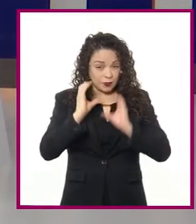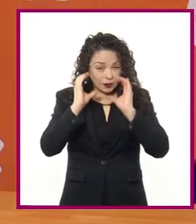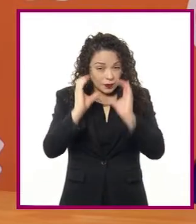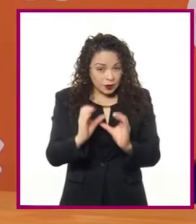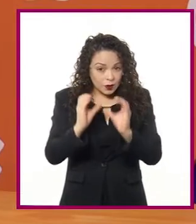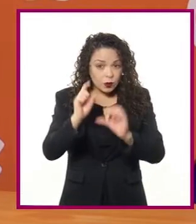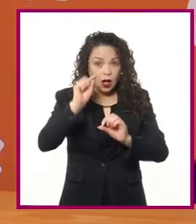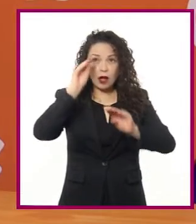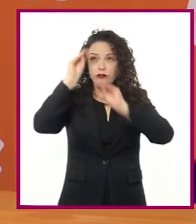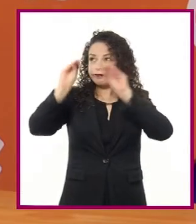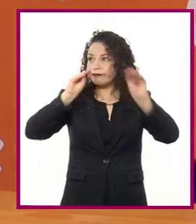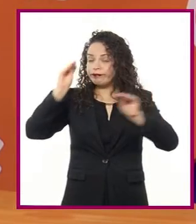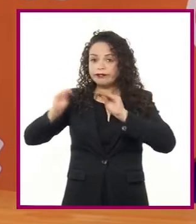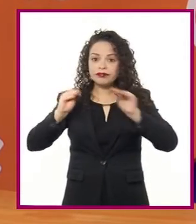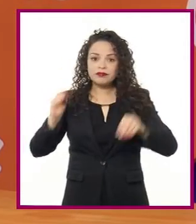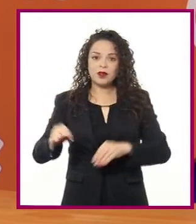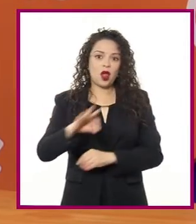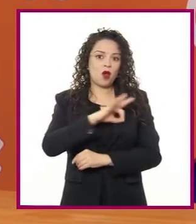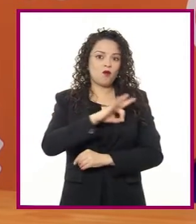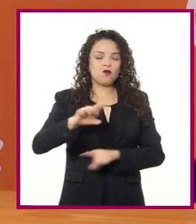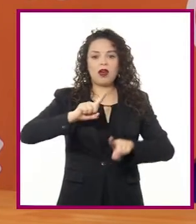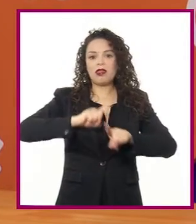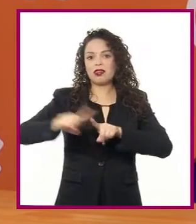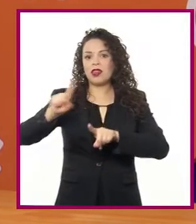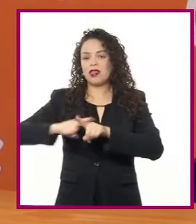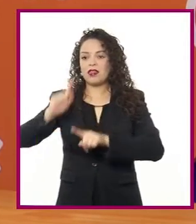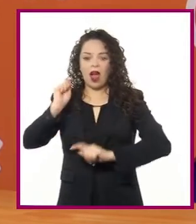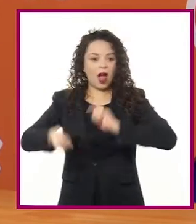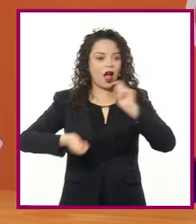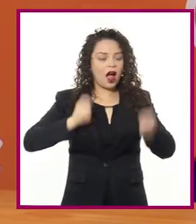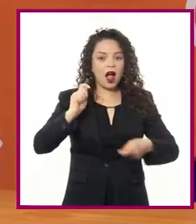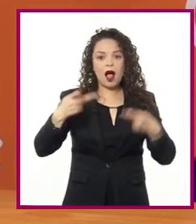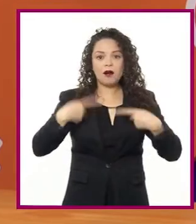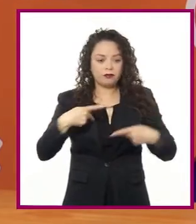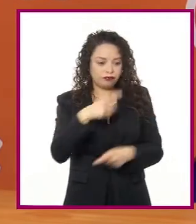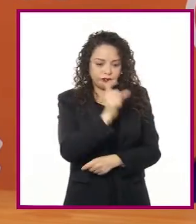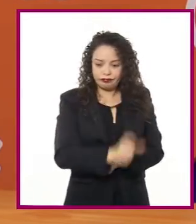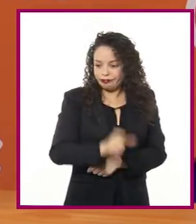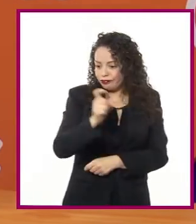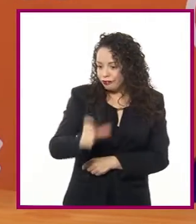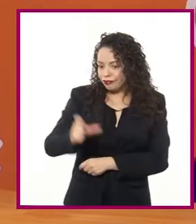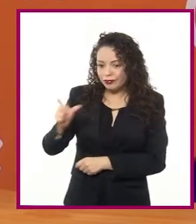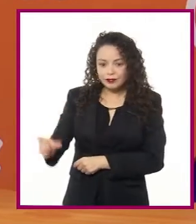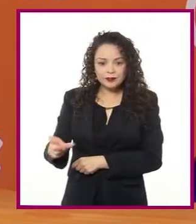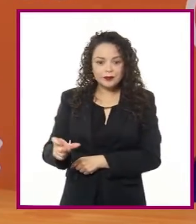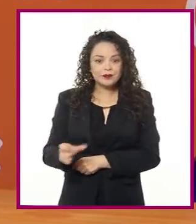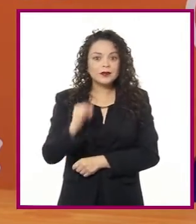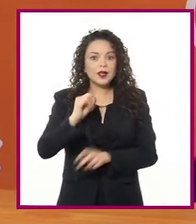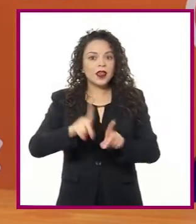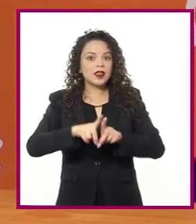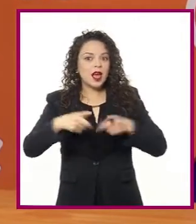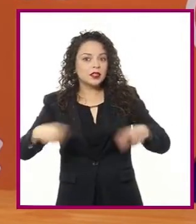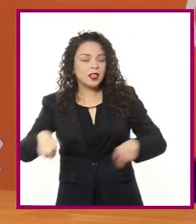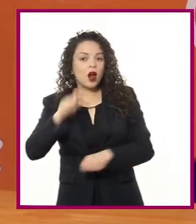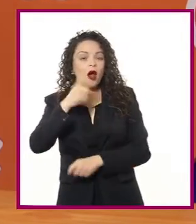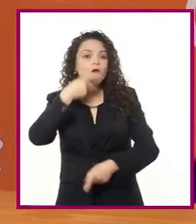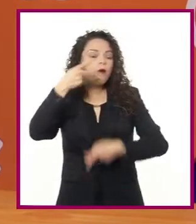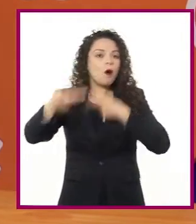escenario puede conferirle significados diversos a las acciones de los personajes y al desarrollo del argumento. Por eso